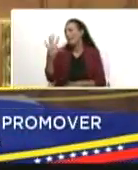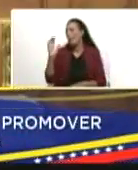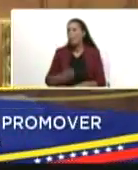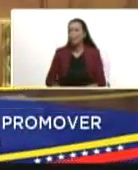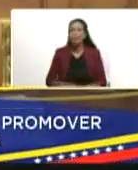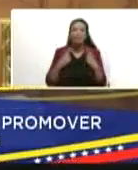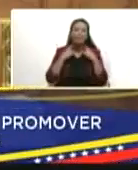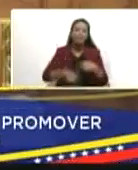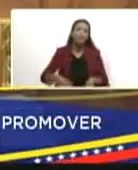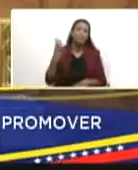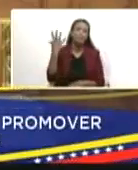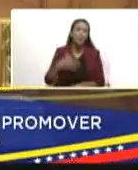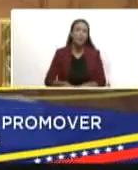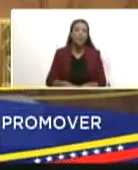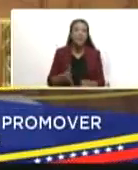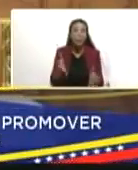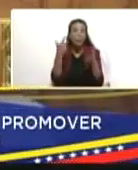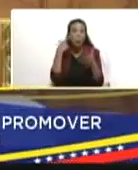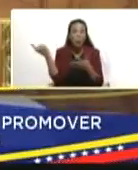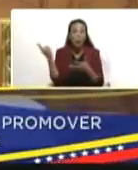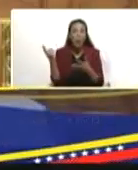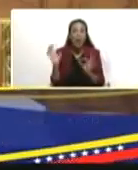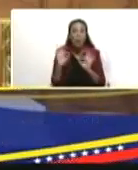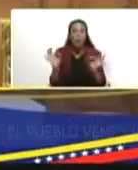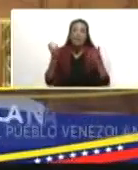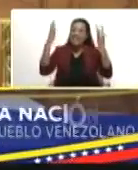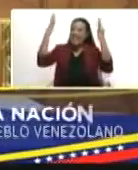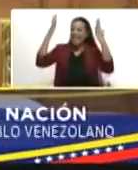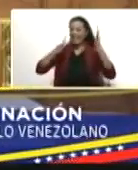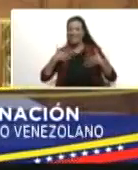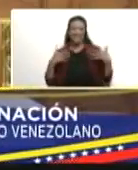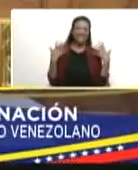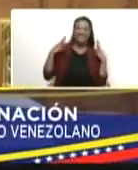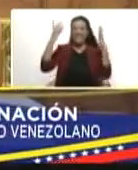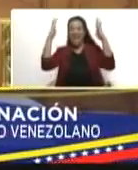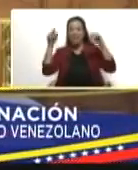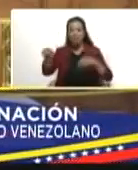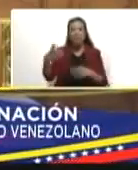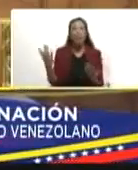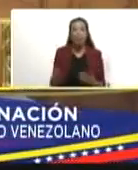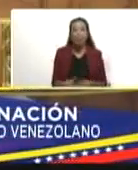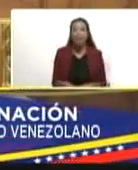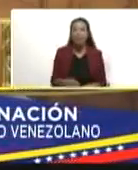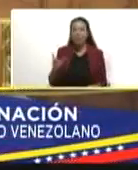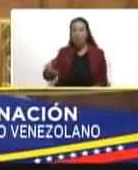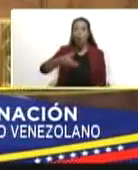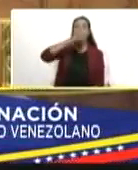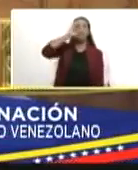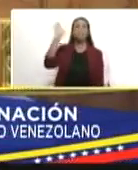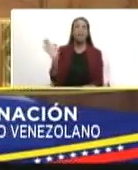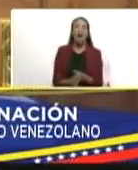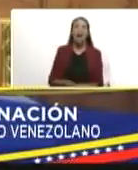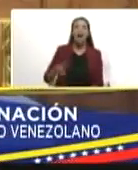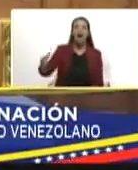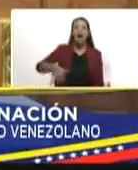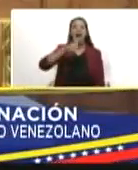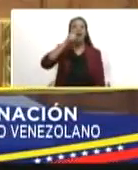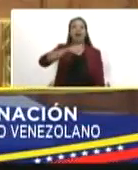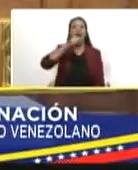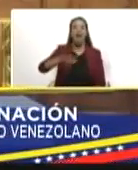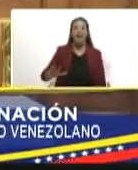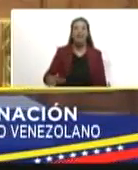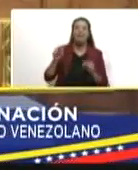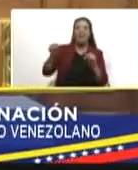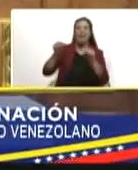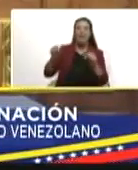guaireños y ruperti celebra sírvame otra copa Cantinero dice